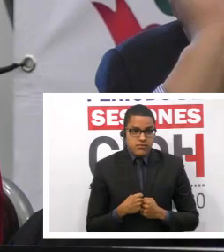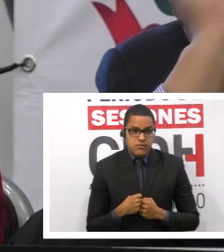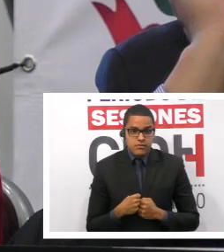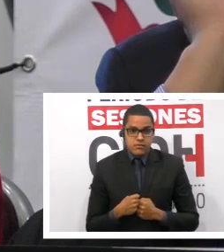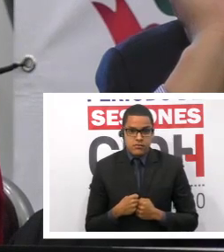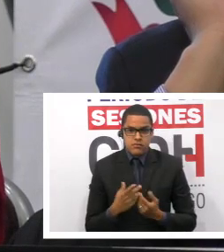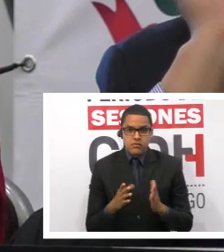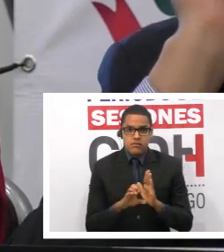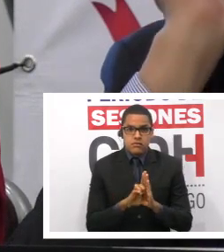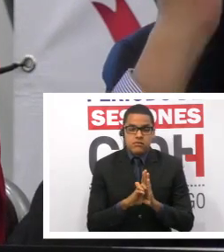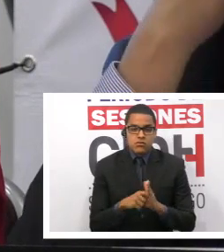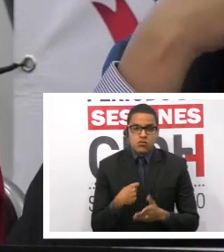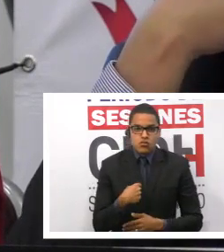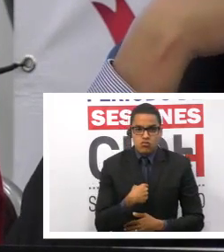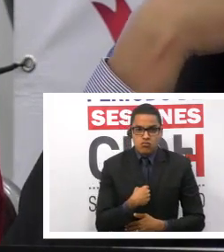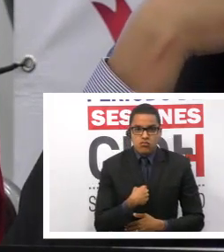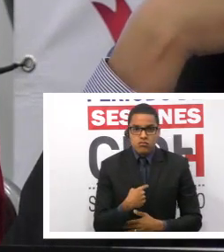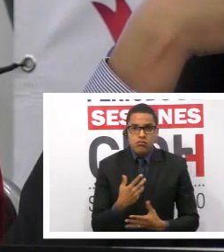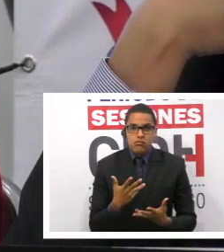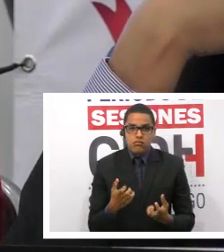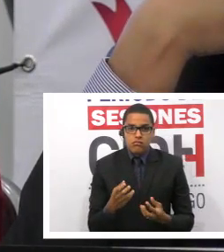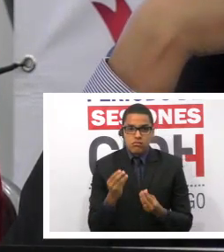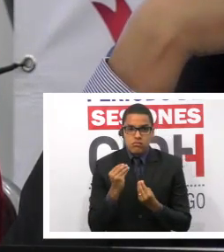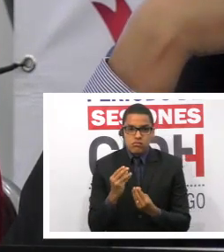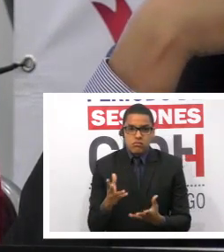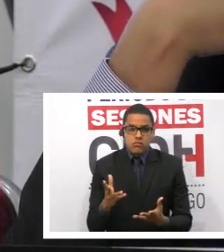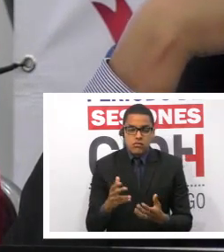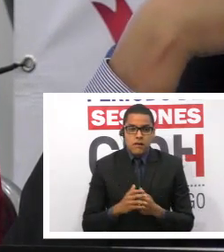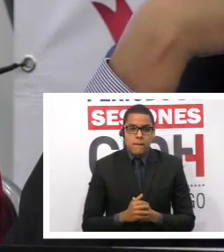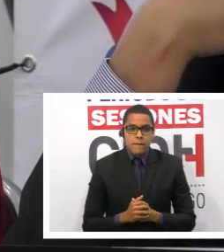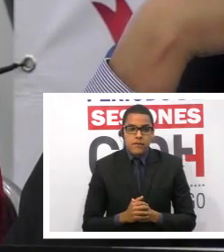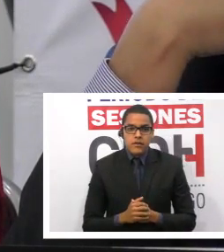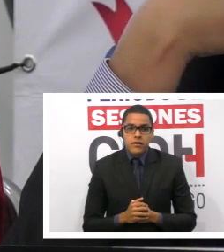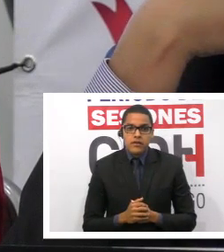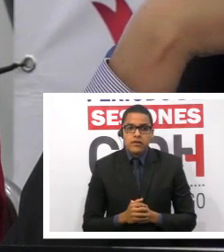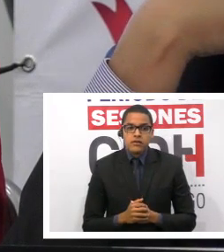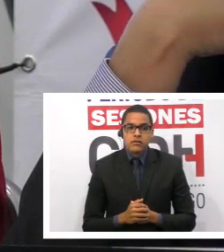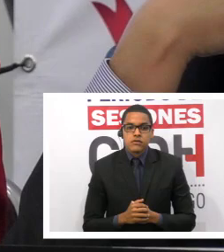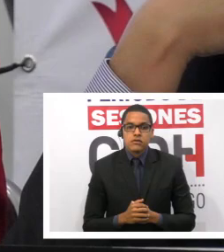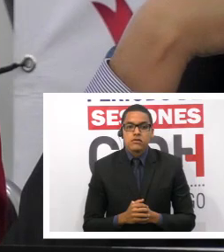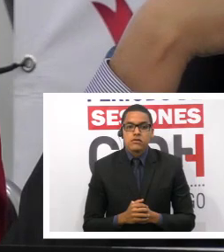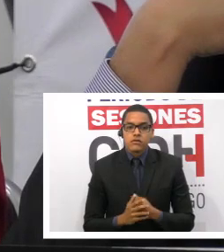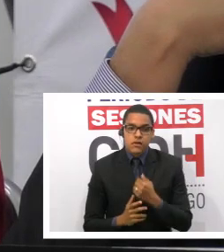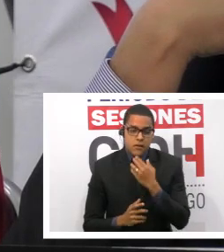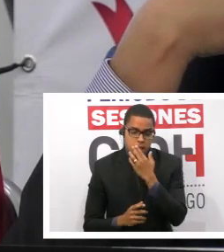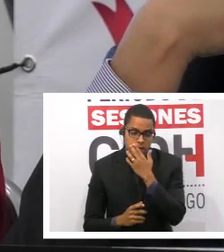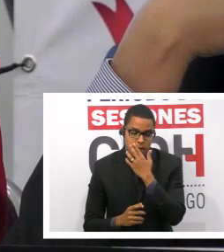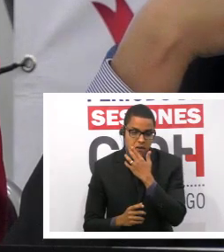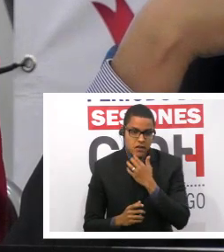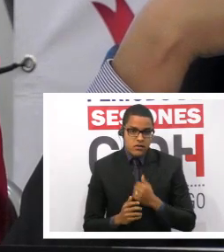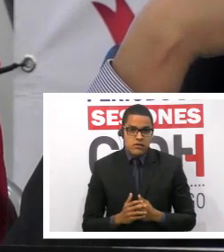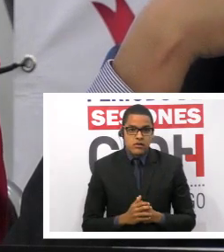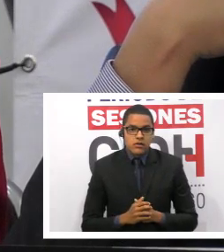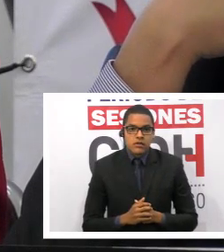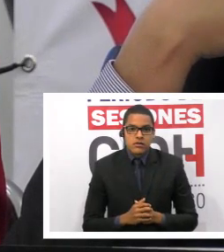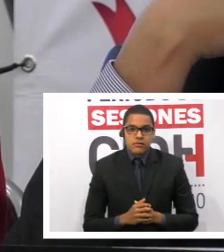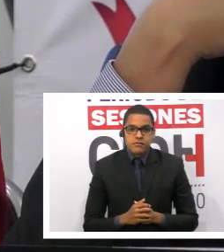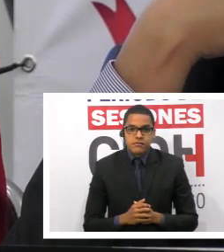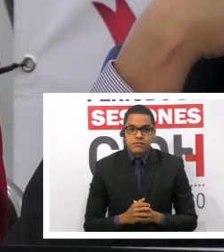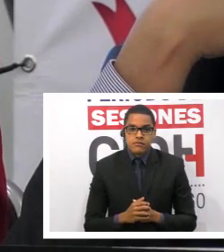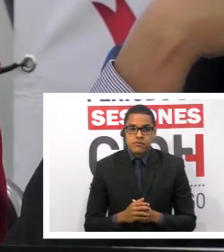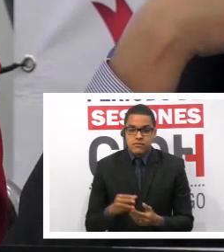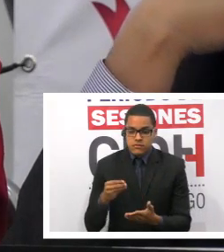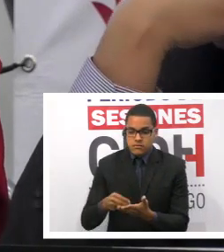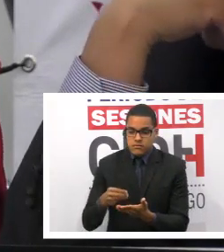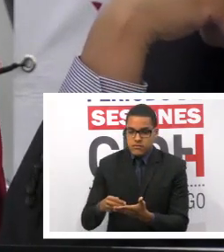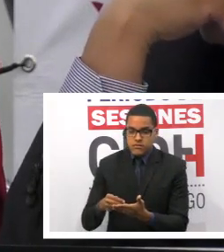informe del relator del experto independiente sobre las consecuencias de la deuda externa y las obligaciones financieras internacionales